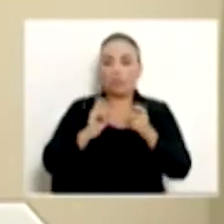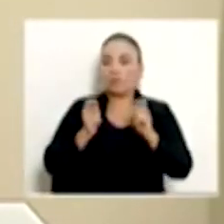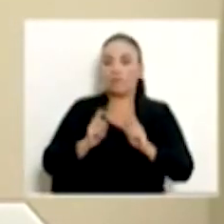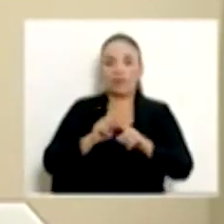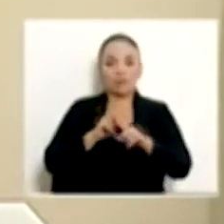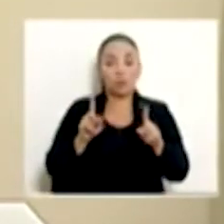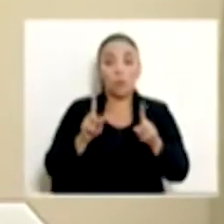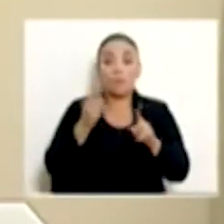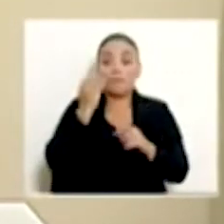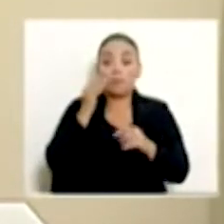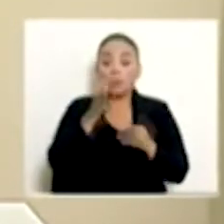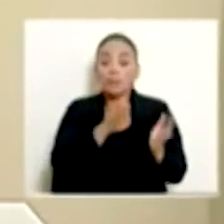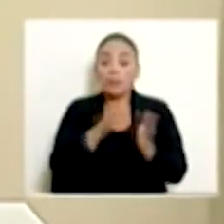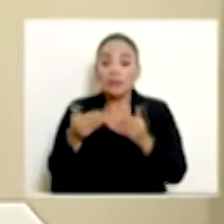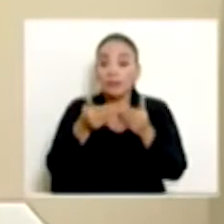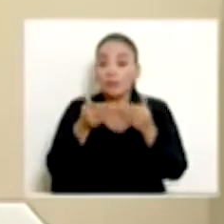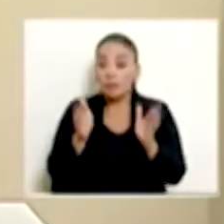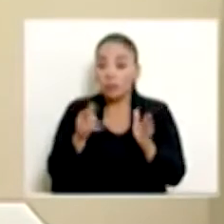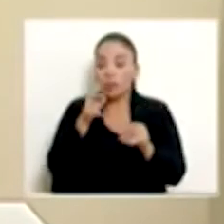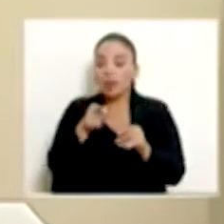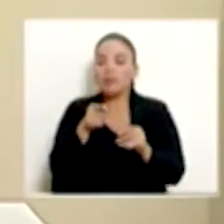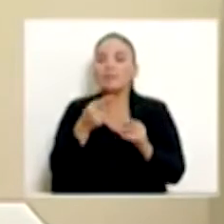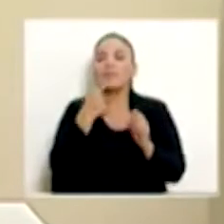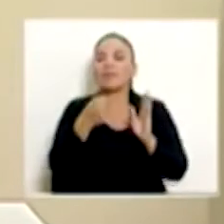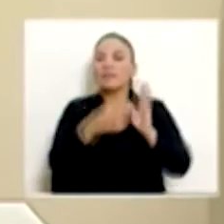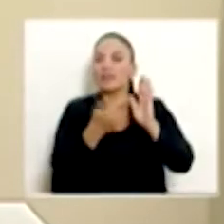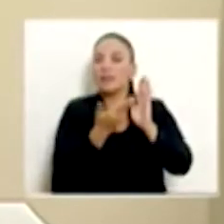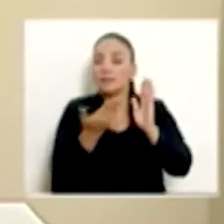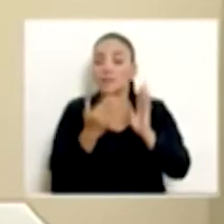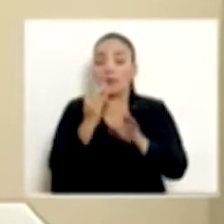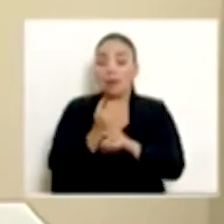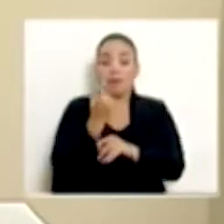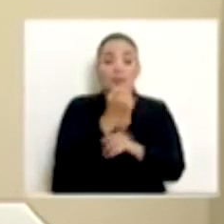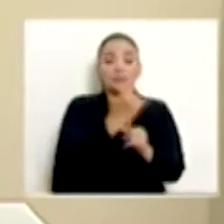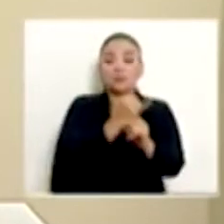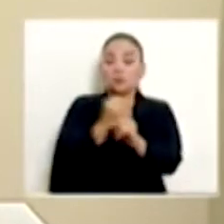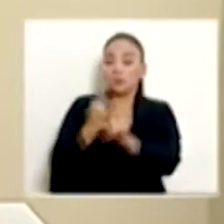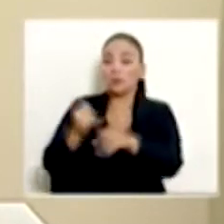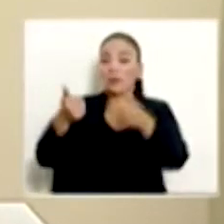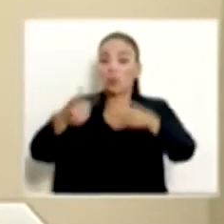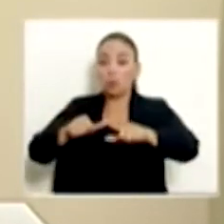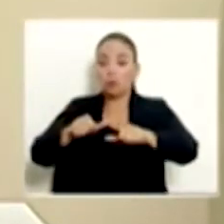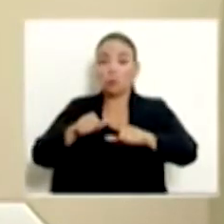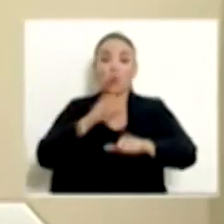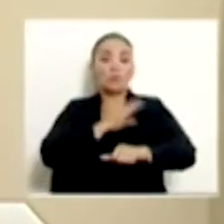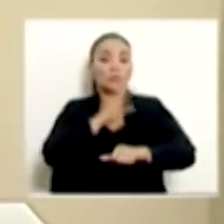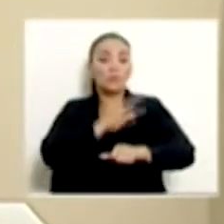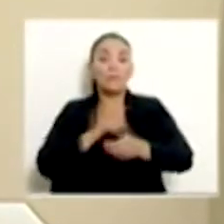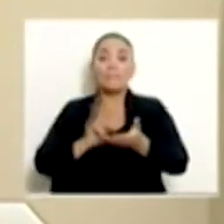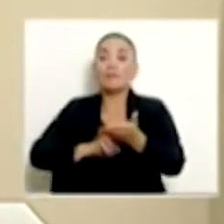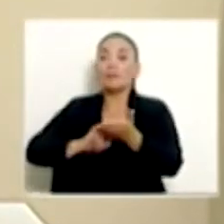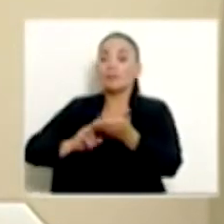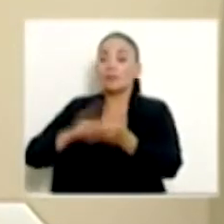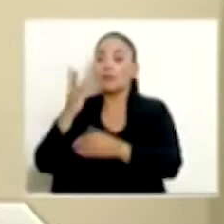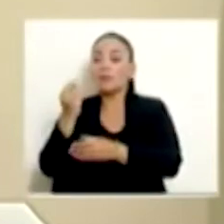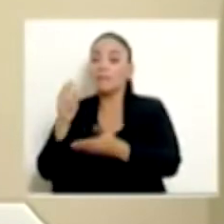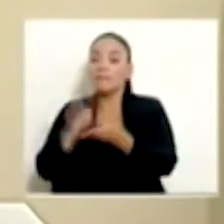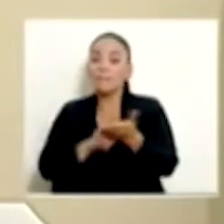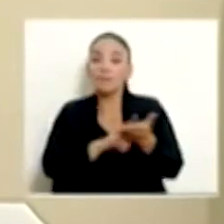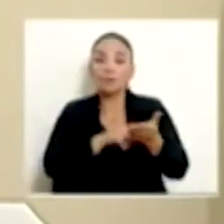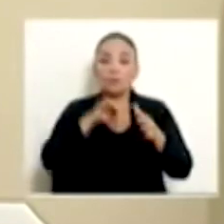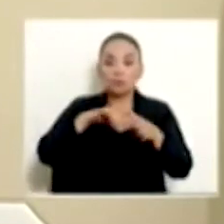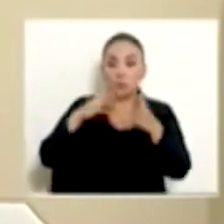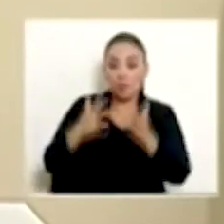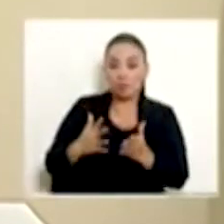plan de apertura lo que indica dentro de sus pasos es que cada centro educativo de actuar las condiciones de matrícula la cantidad de matrícula los estudiantes